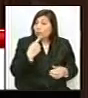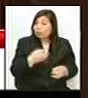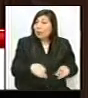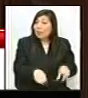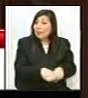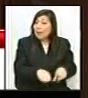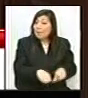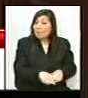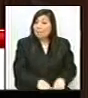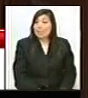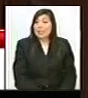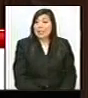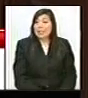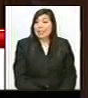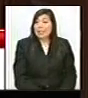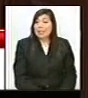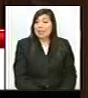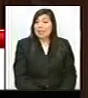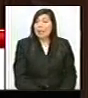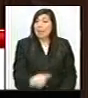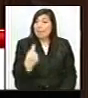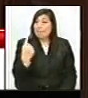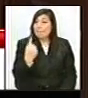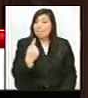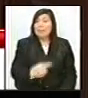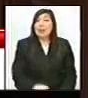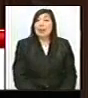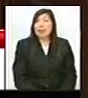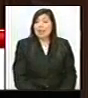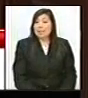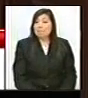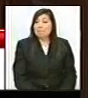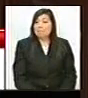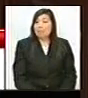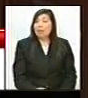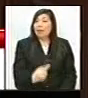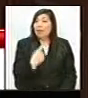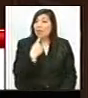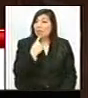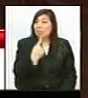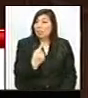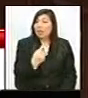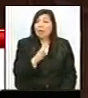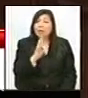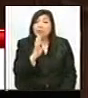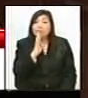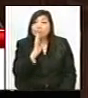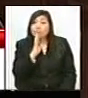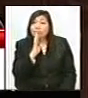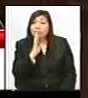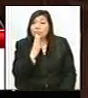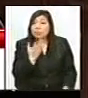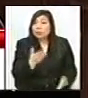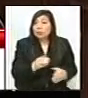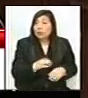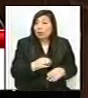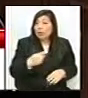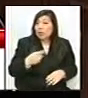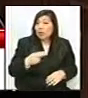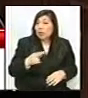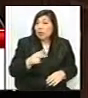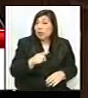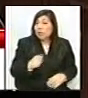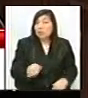también. El primer hecho, si hace referencia a un diálogo entre el doctor Inostroza